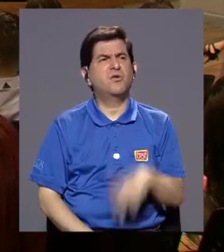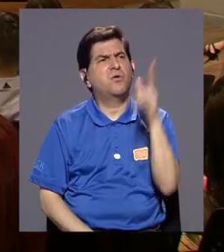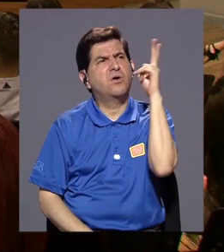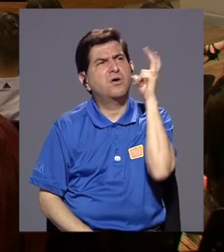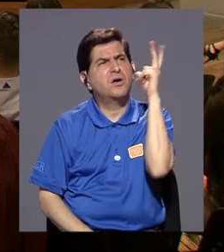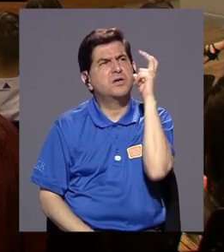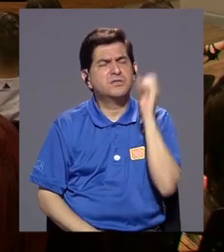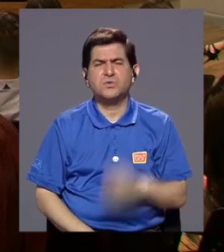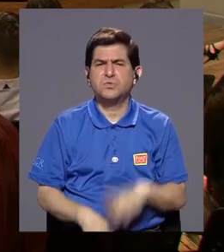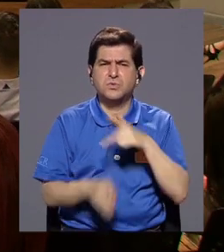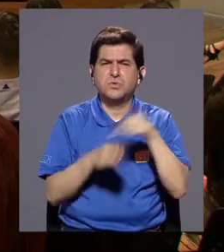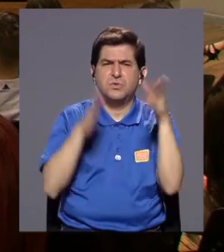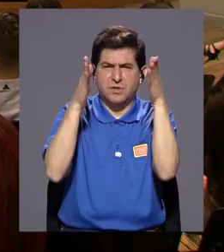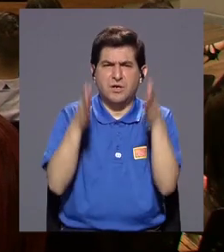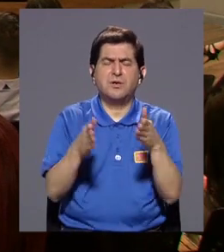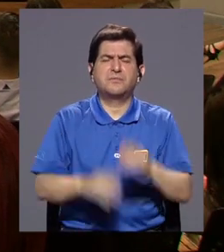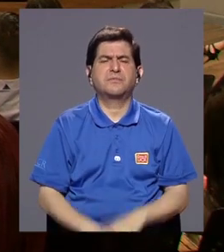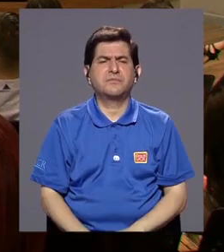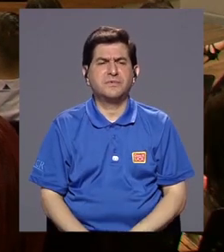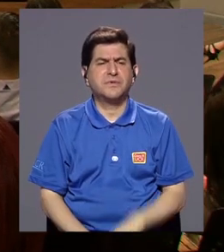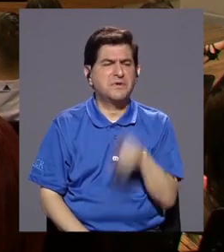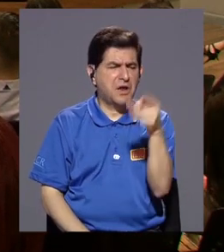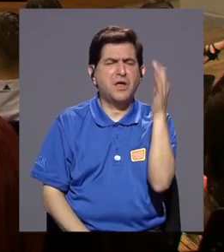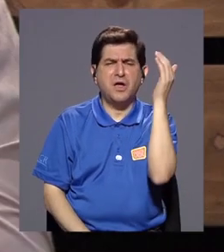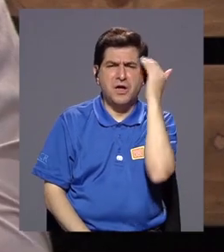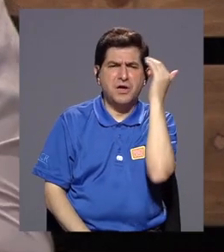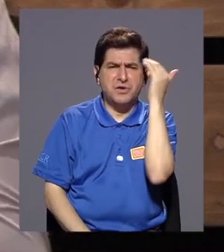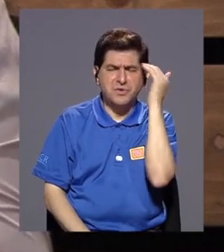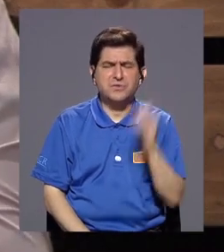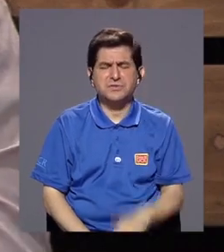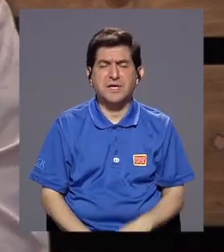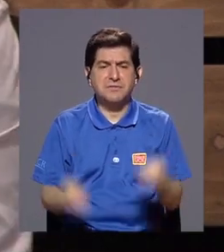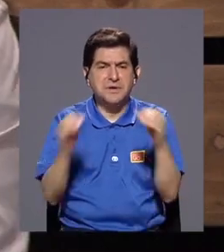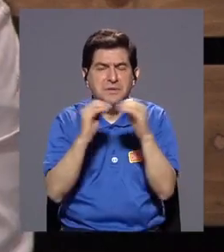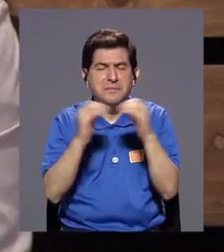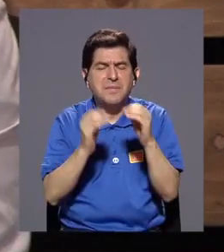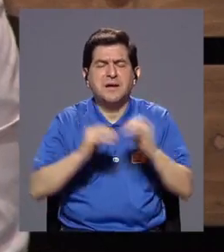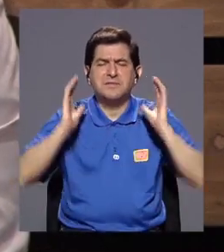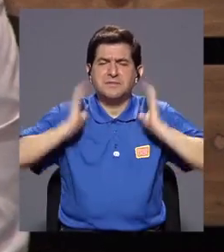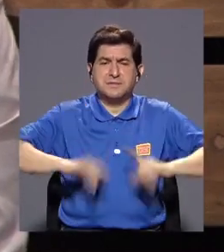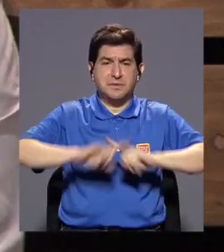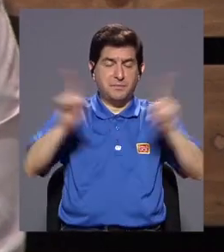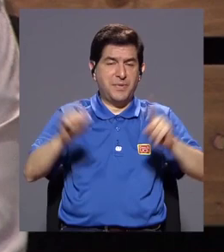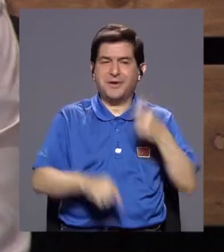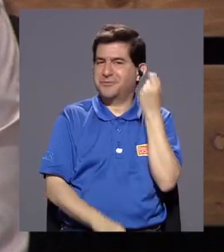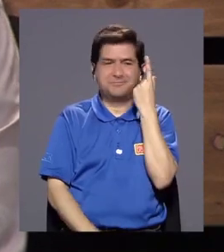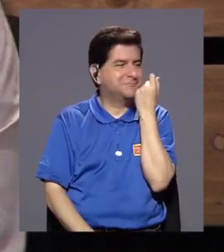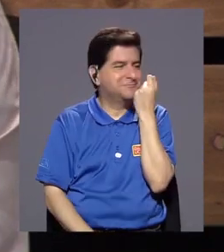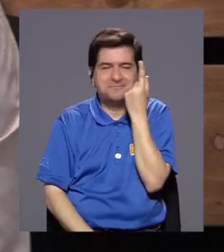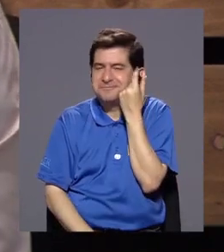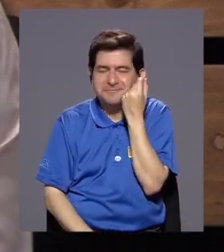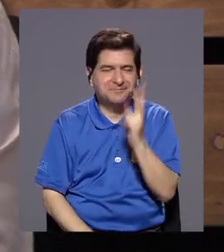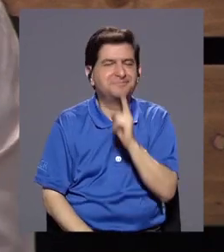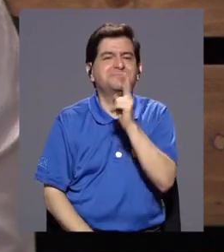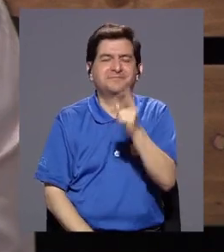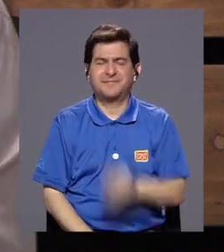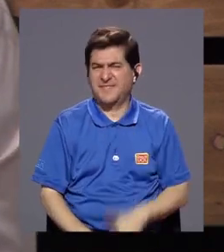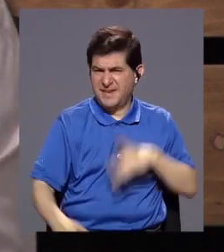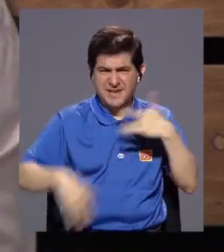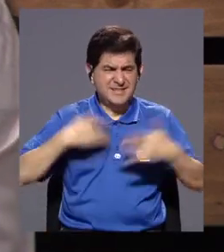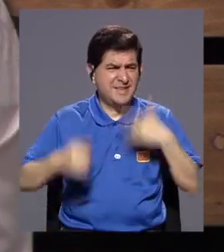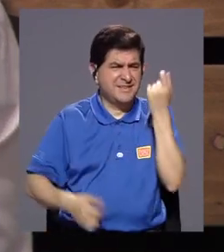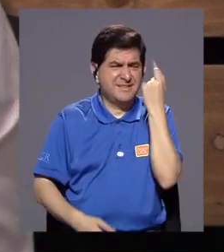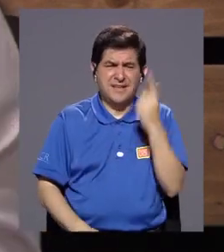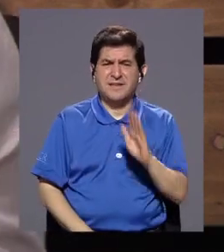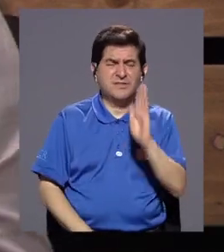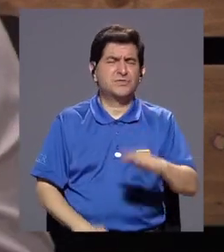profesionales, que incluso saben más que ellos sobre sus cuerpos, pero no los comprenden. Sienten que no comprenden sus noches de